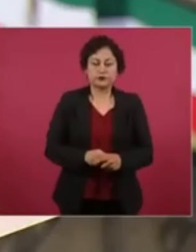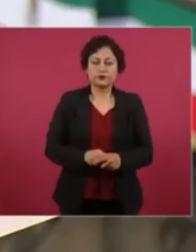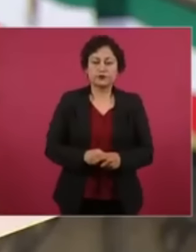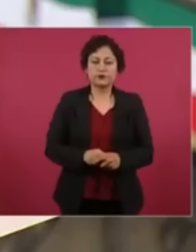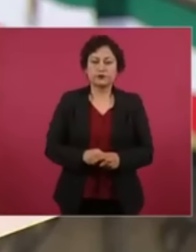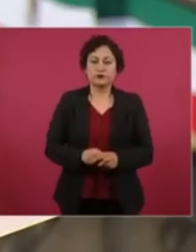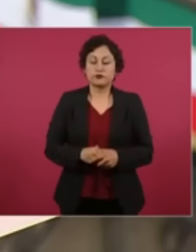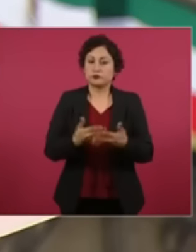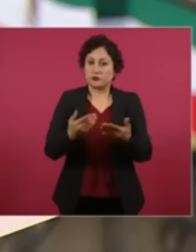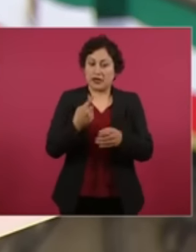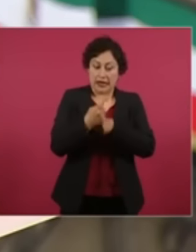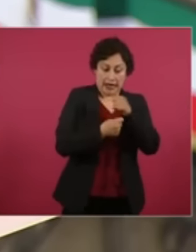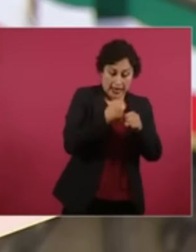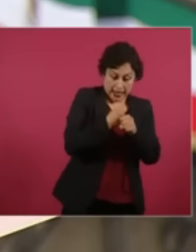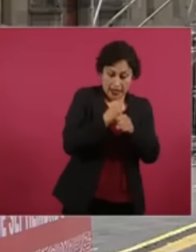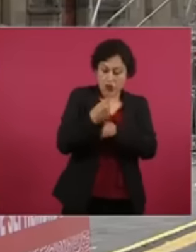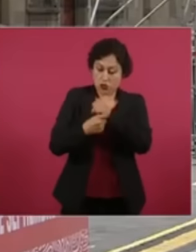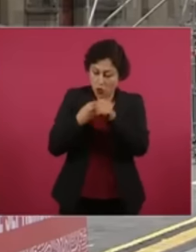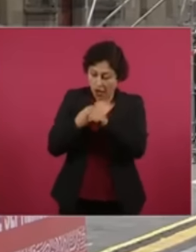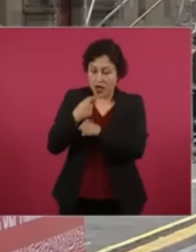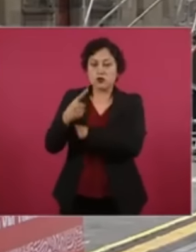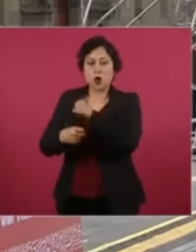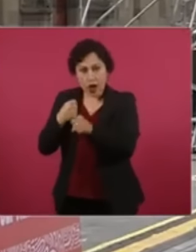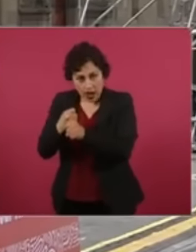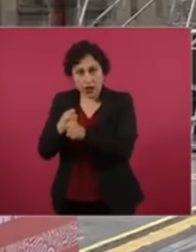Se apoya cada año a